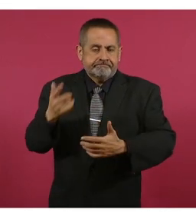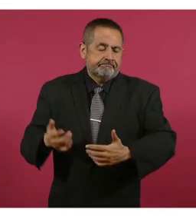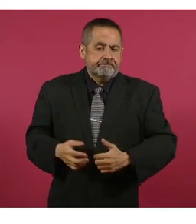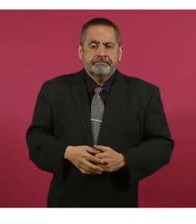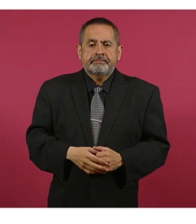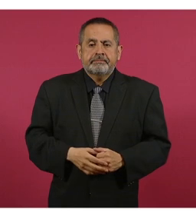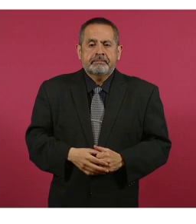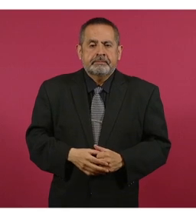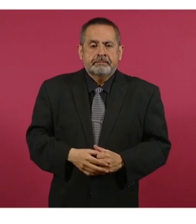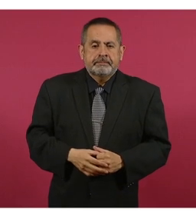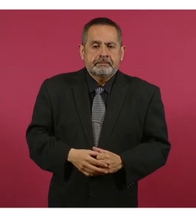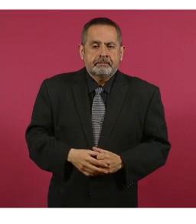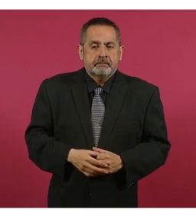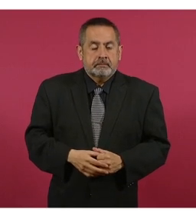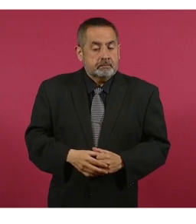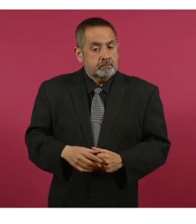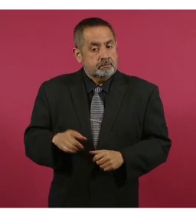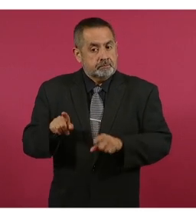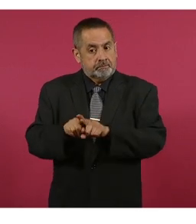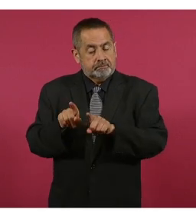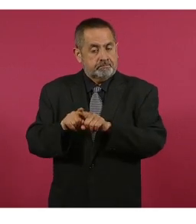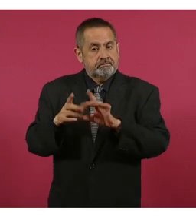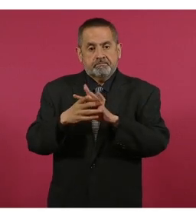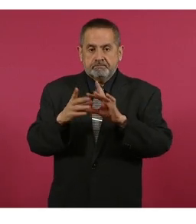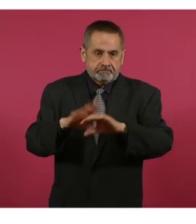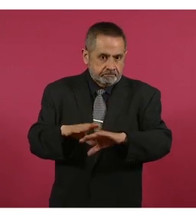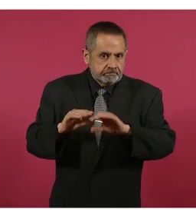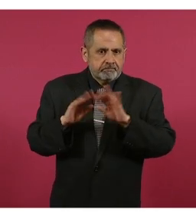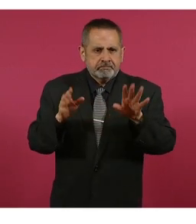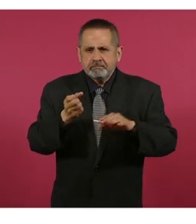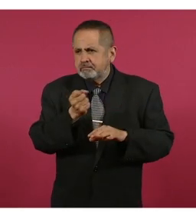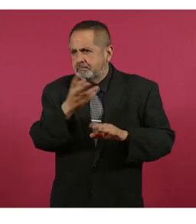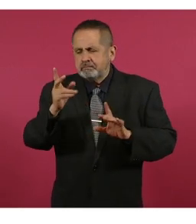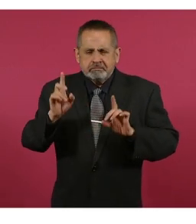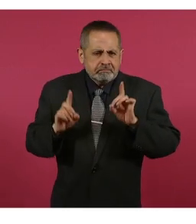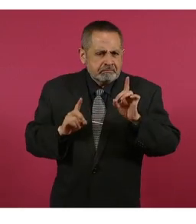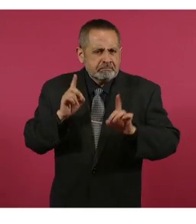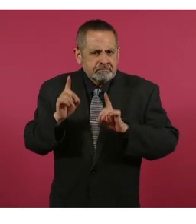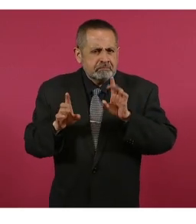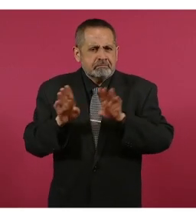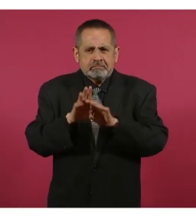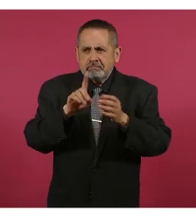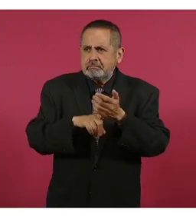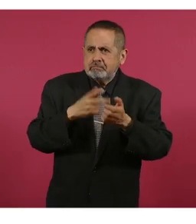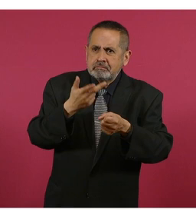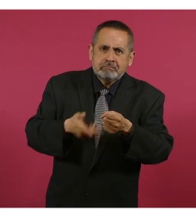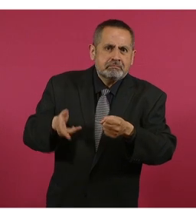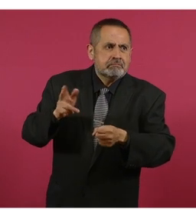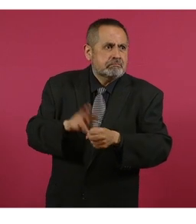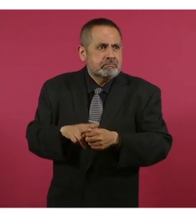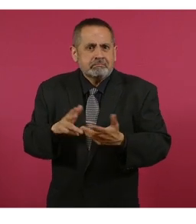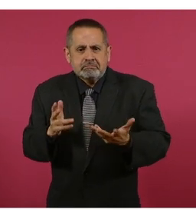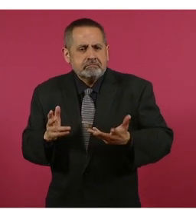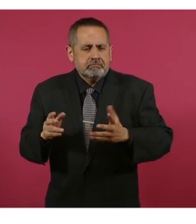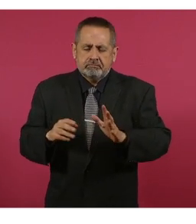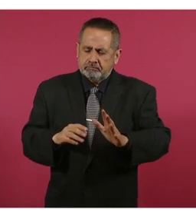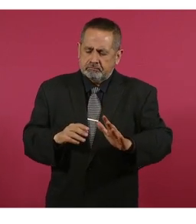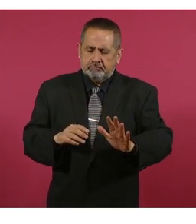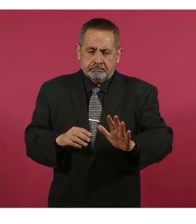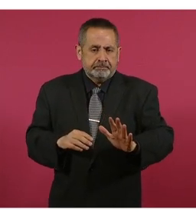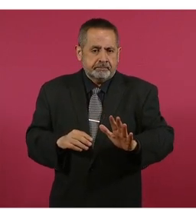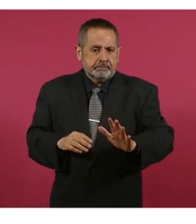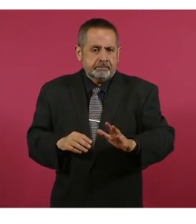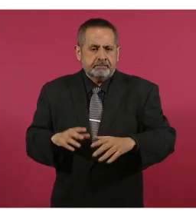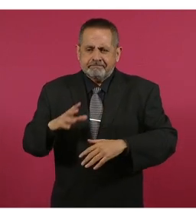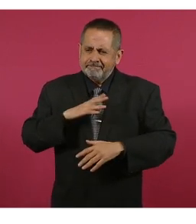Y también para aclarar, ha habido dudas sobre el componente hospitalario. Tenemos una